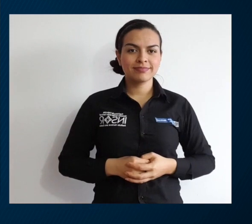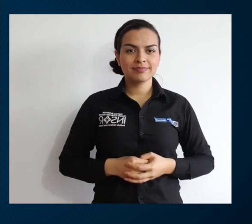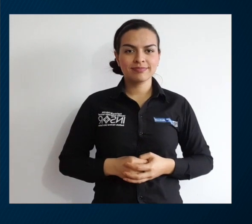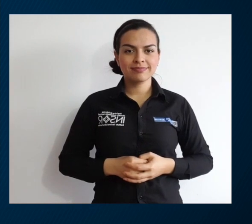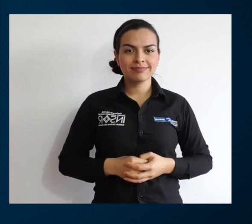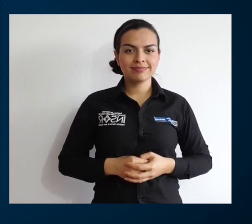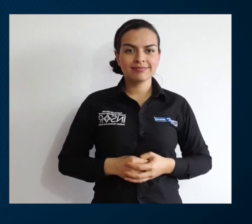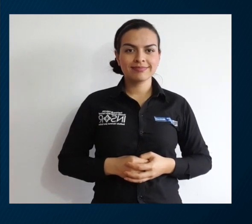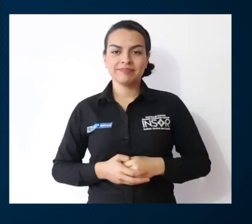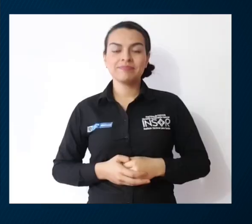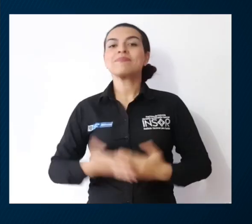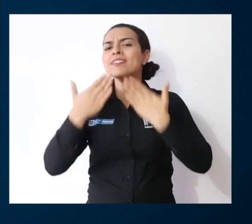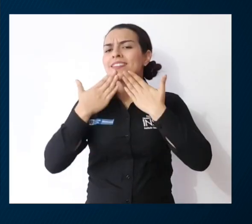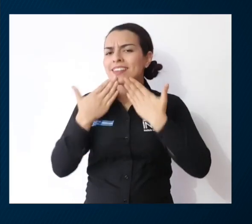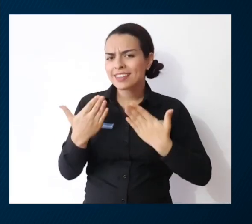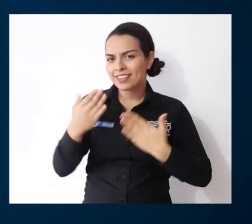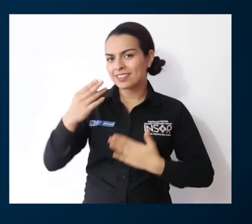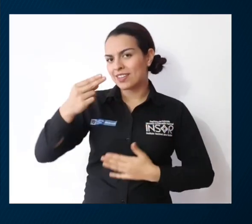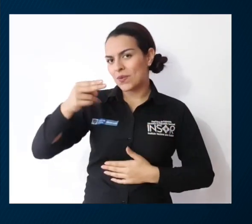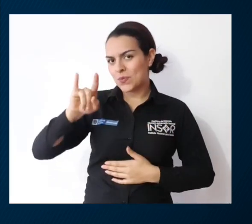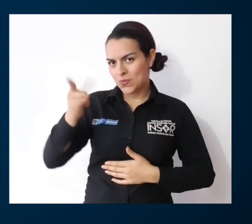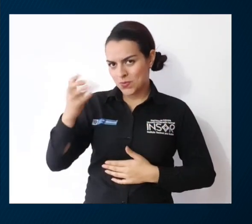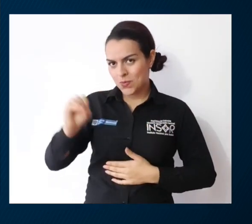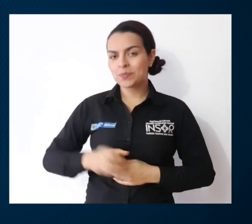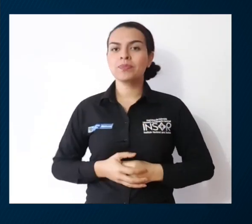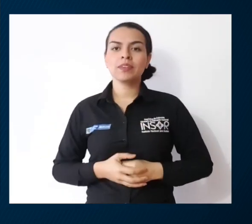proceso curricular. Muchas gracias, Hugo.